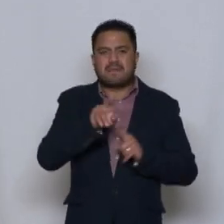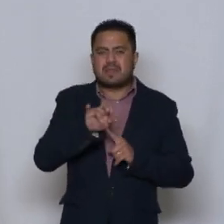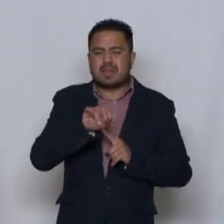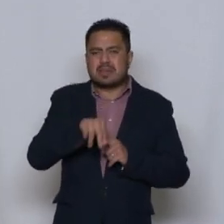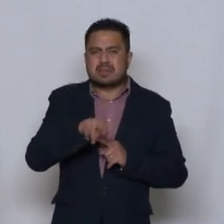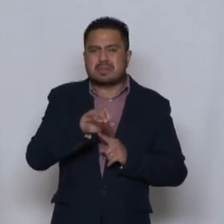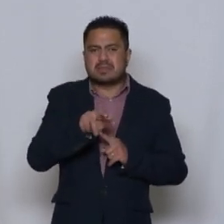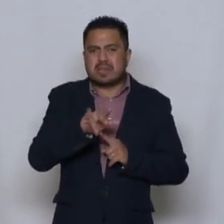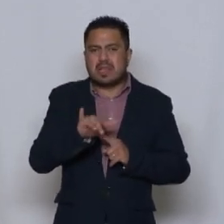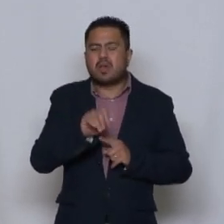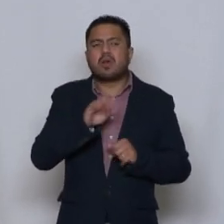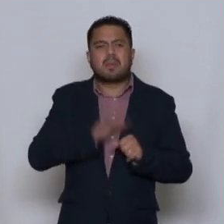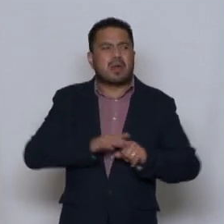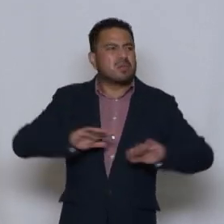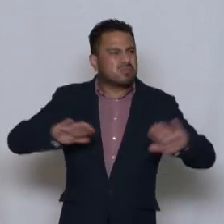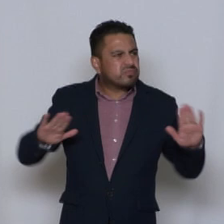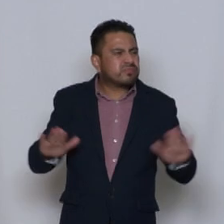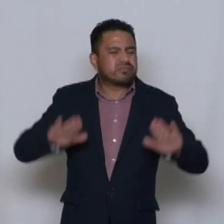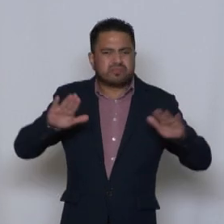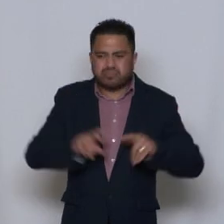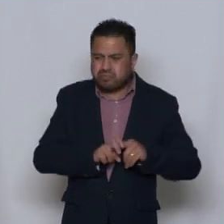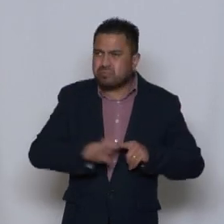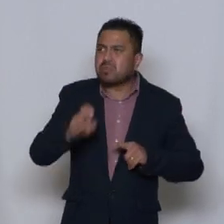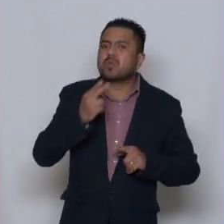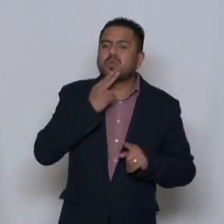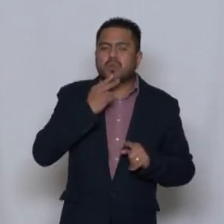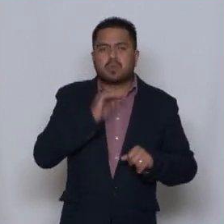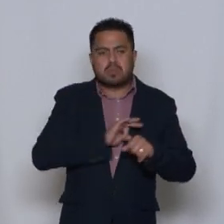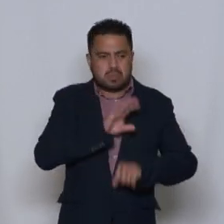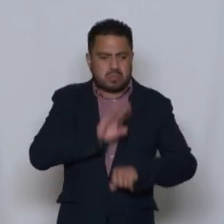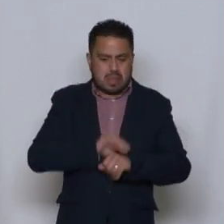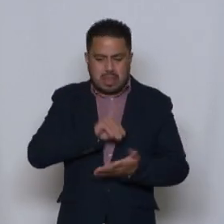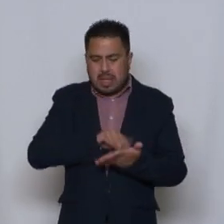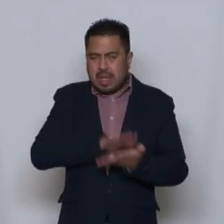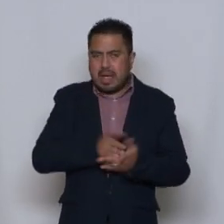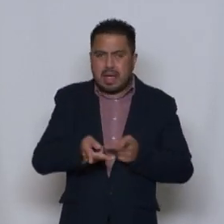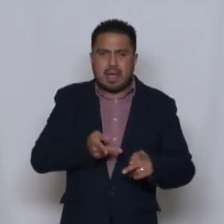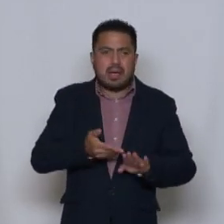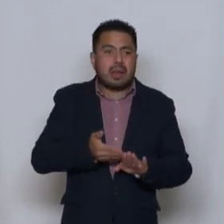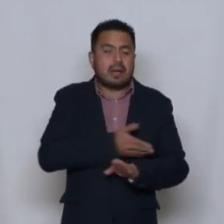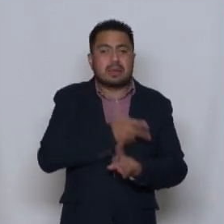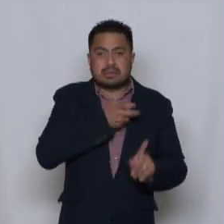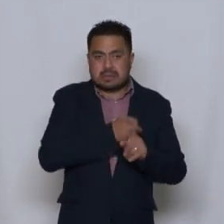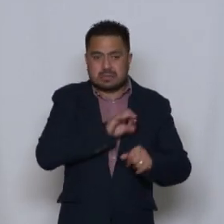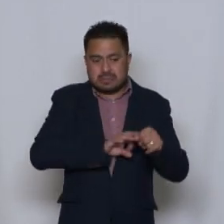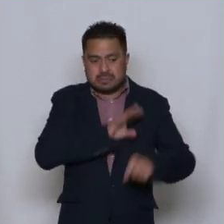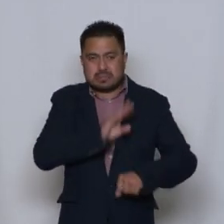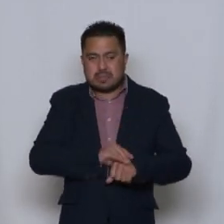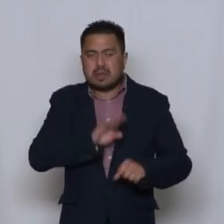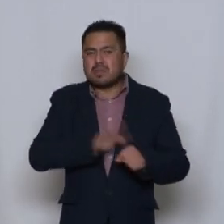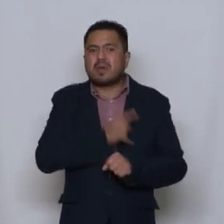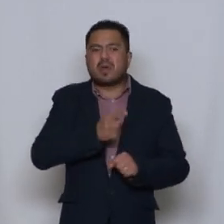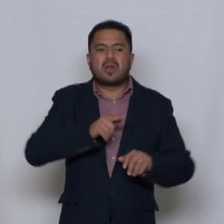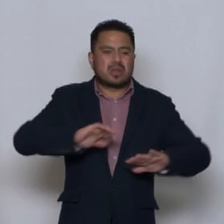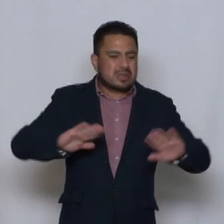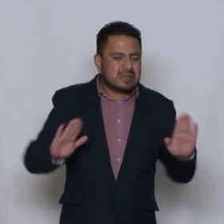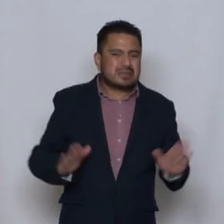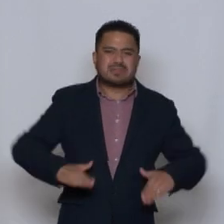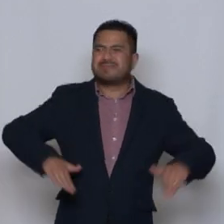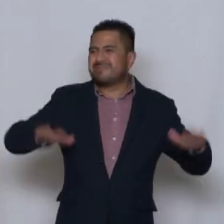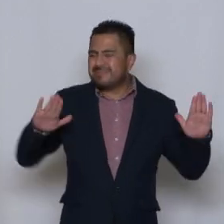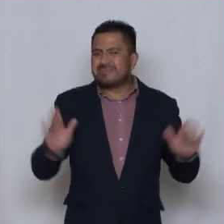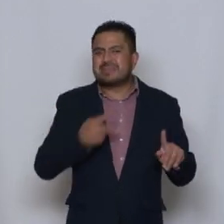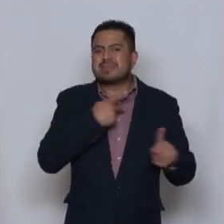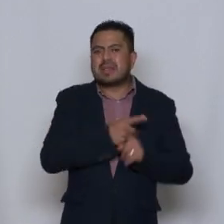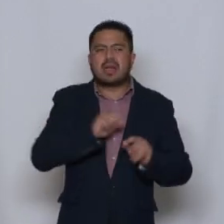sus alas para impulsarse y después sus alas le permiten planear. Y esa le permite planear, ¿por qué? Porque sus alas de alguna manera